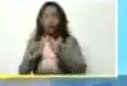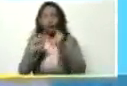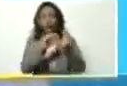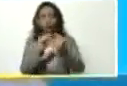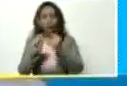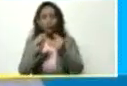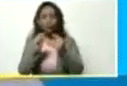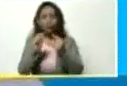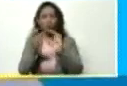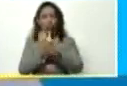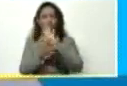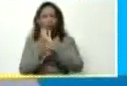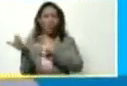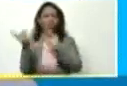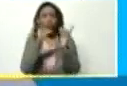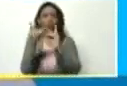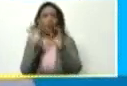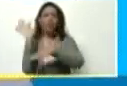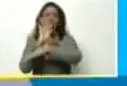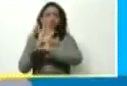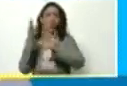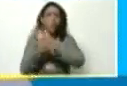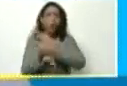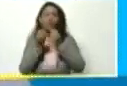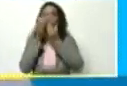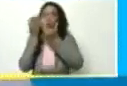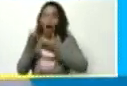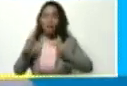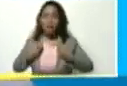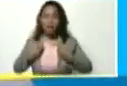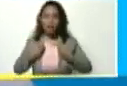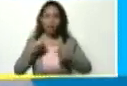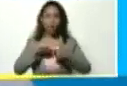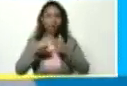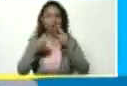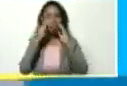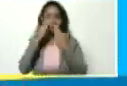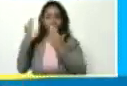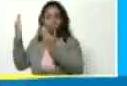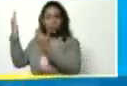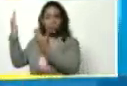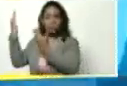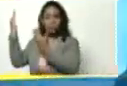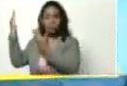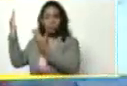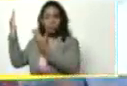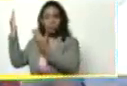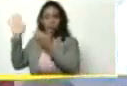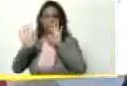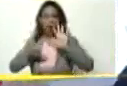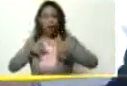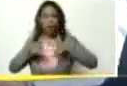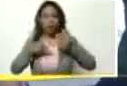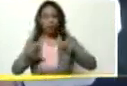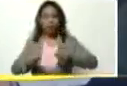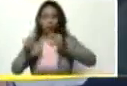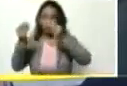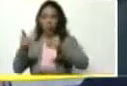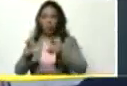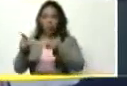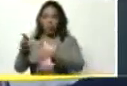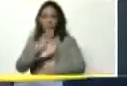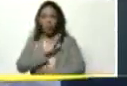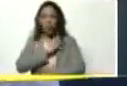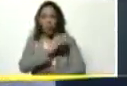de saberes en función del buen vivir. Observamos entonces en este momento el acto de entrega de títulos por